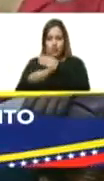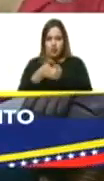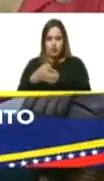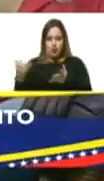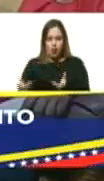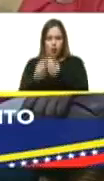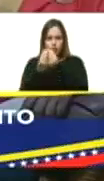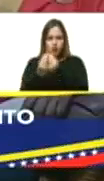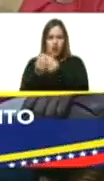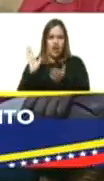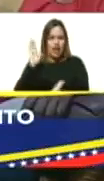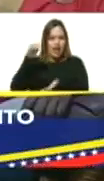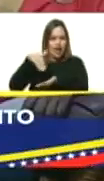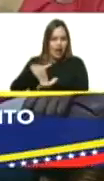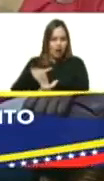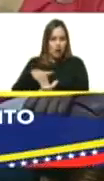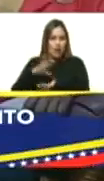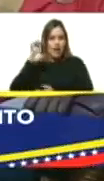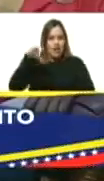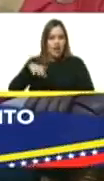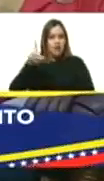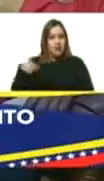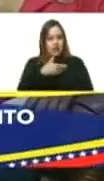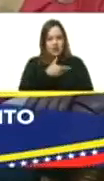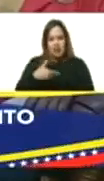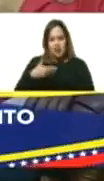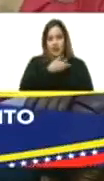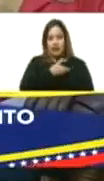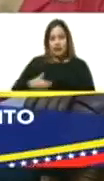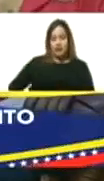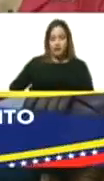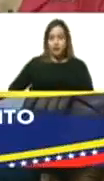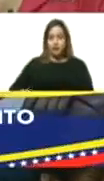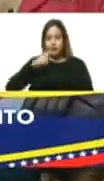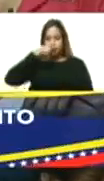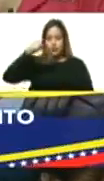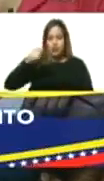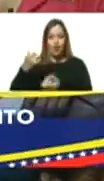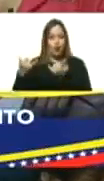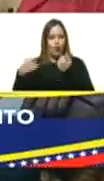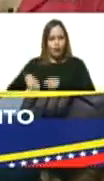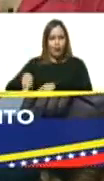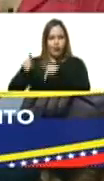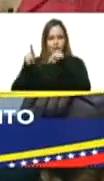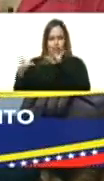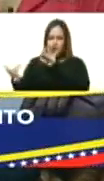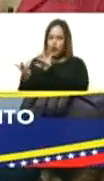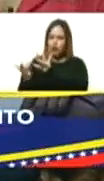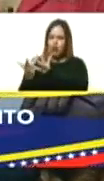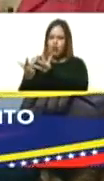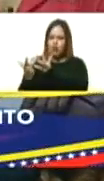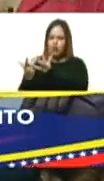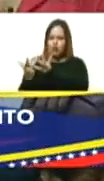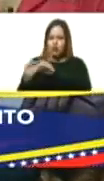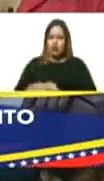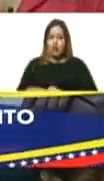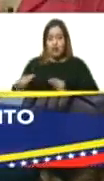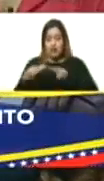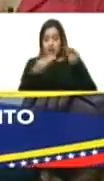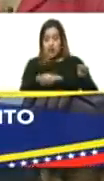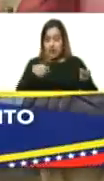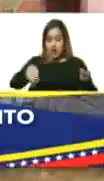querido estado Aragua, yo quisiera también, presidente Nicolás Maduro, aprovechar esta entrega desde